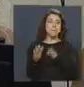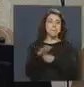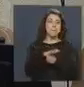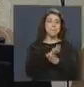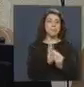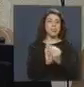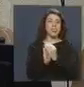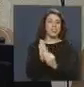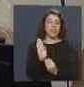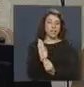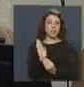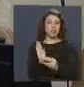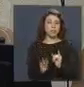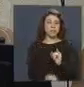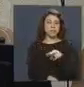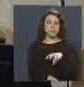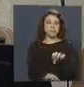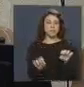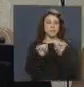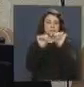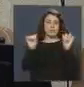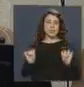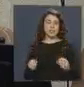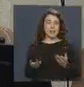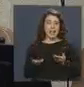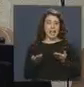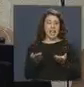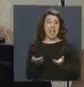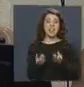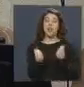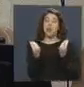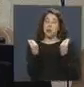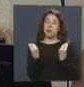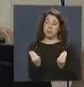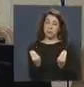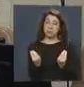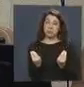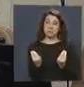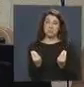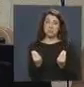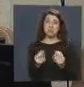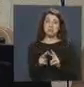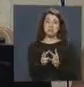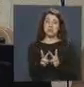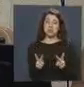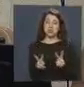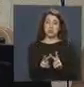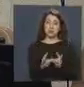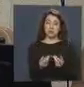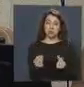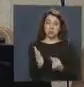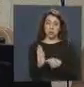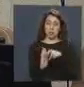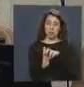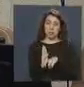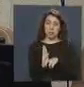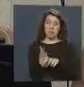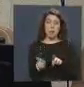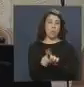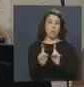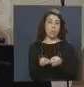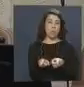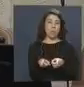los datos por parte del INE y el sistema de entrega. Yo creo que eso está bien planteado y bien resuelto en el proyecto. Lo